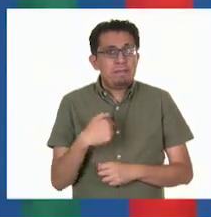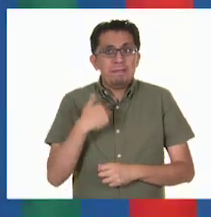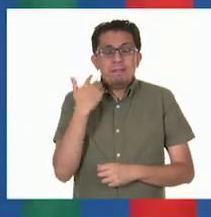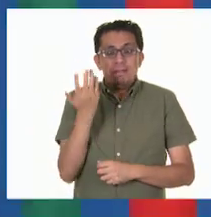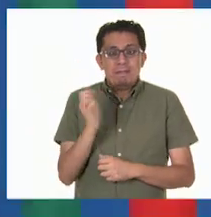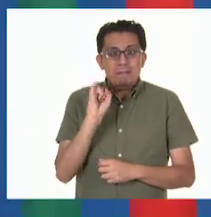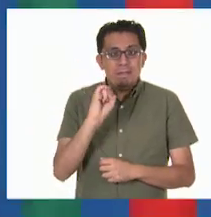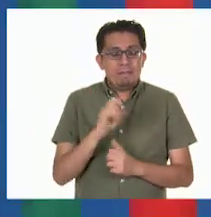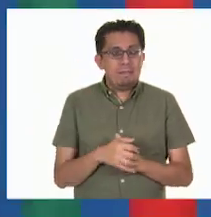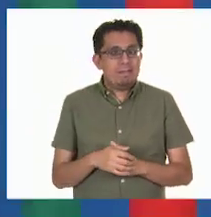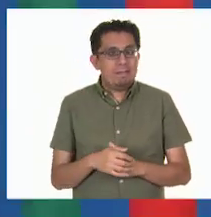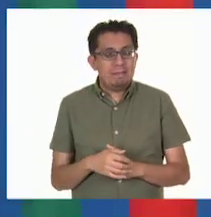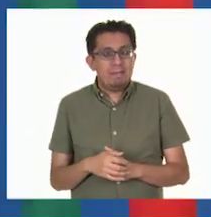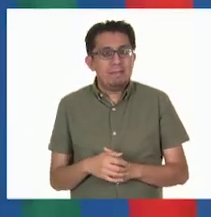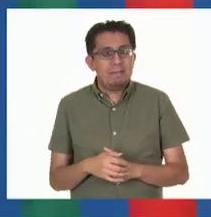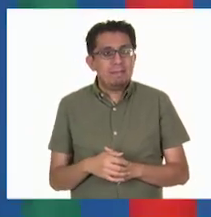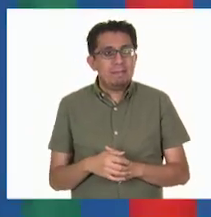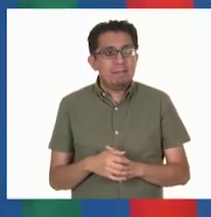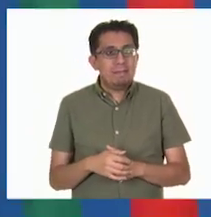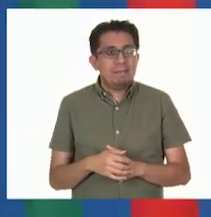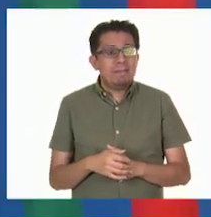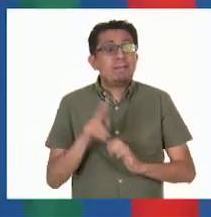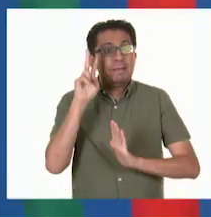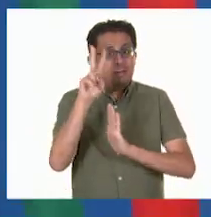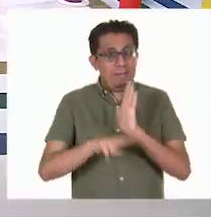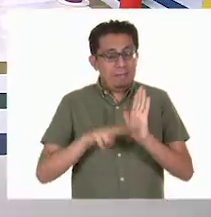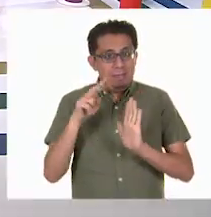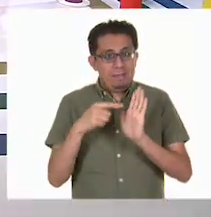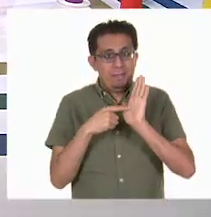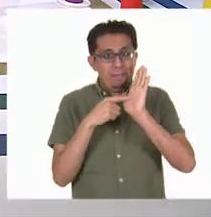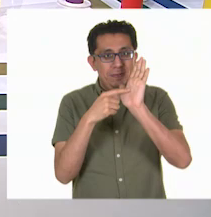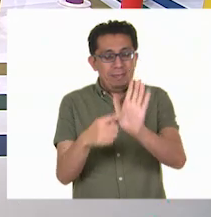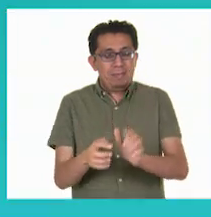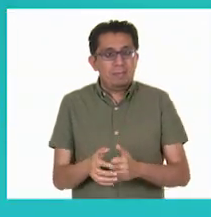saber. Entonces, adelante con el video.